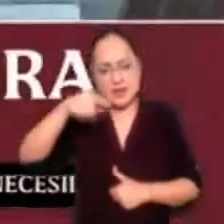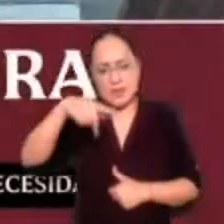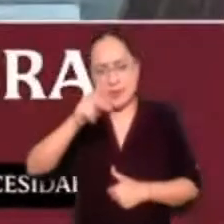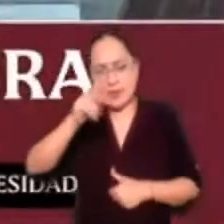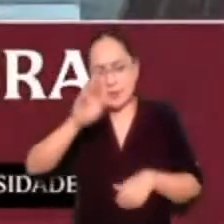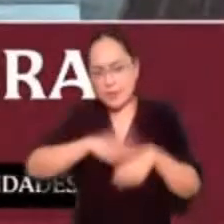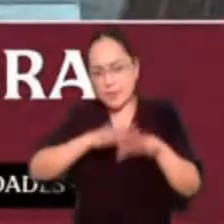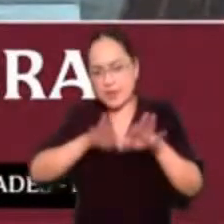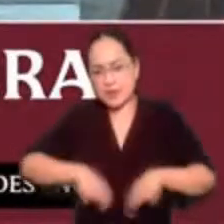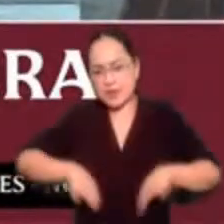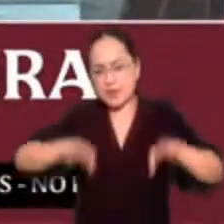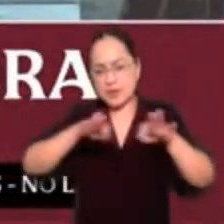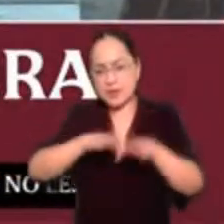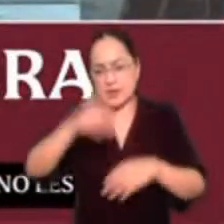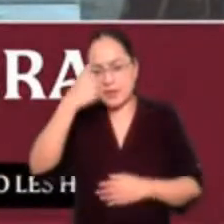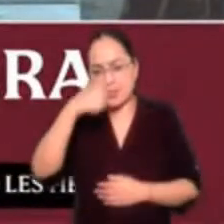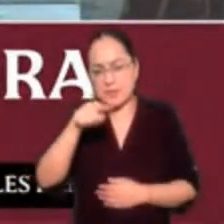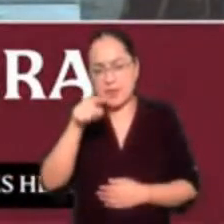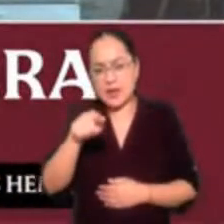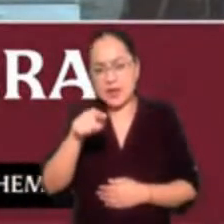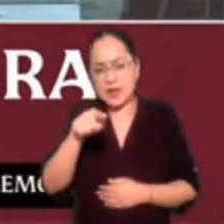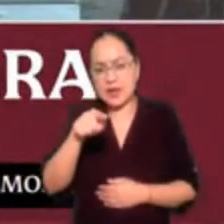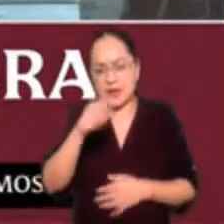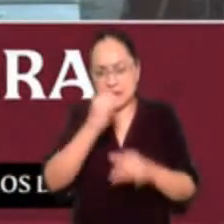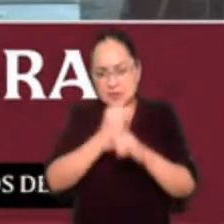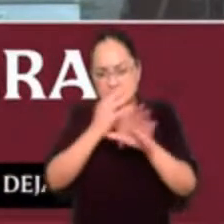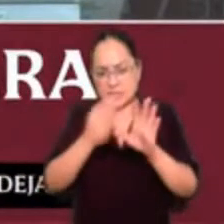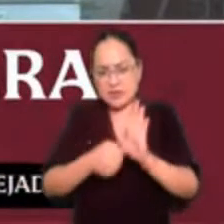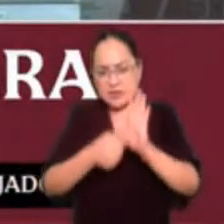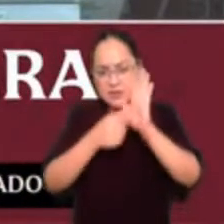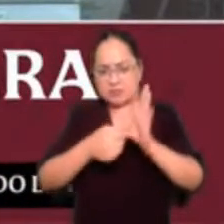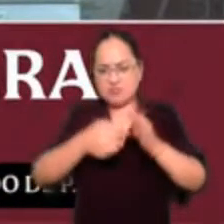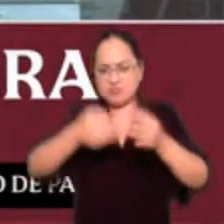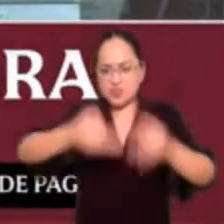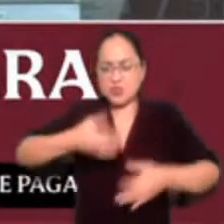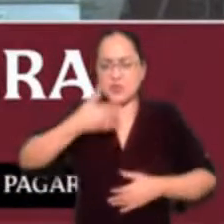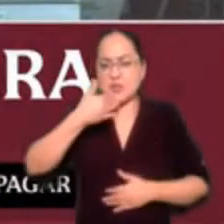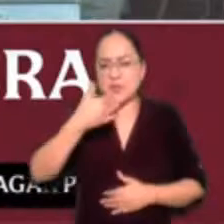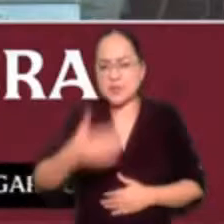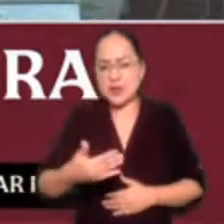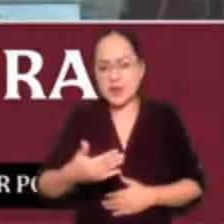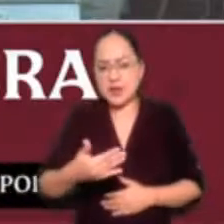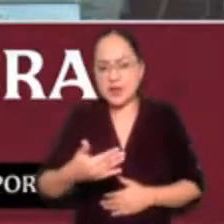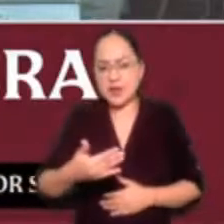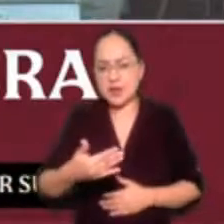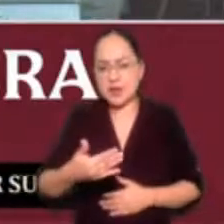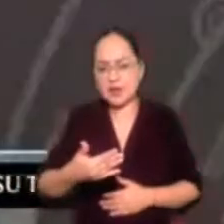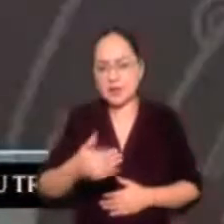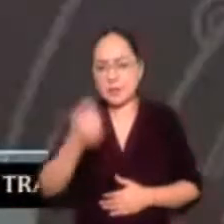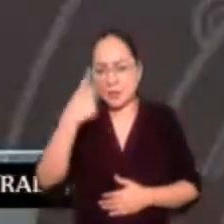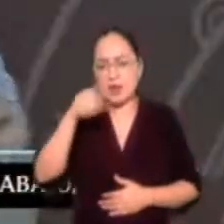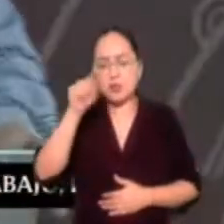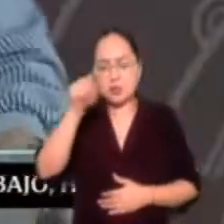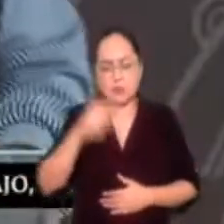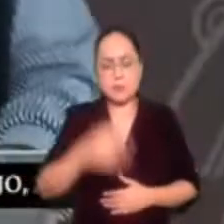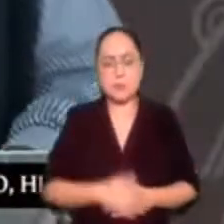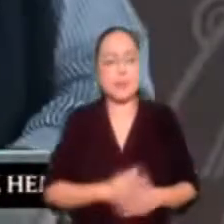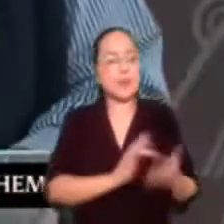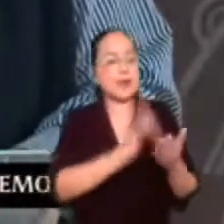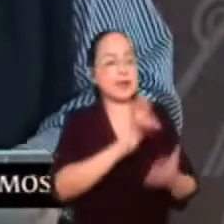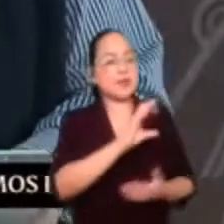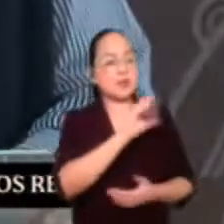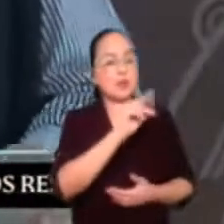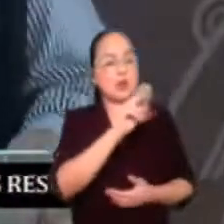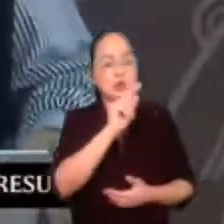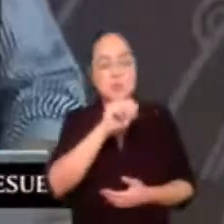entregarle información verídica a usted, señor gobernador. Gracias, Cuauhtémoc.